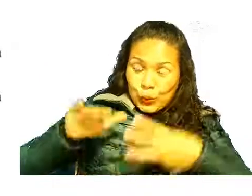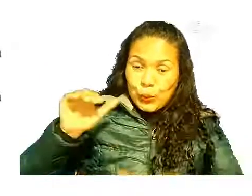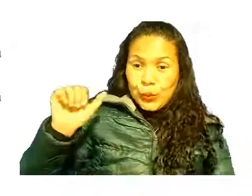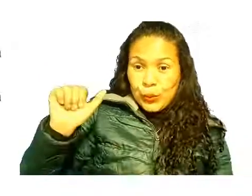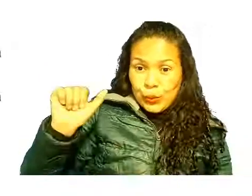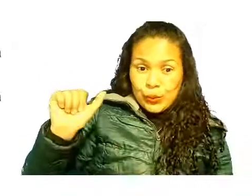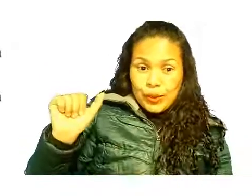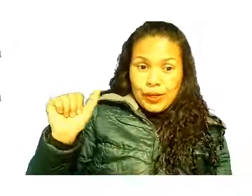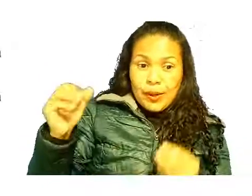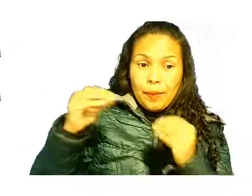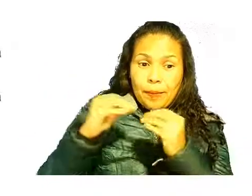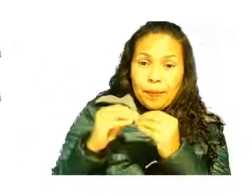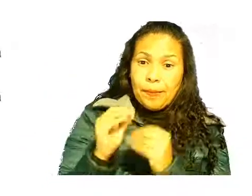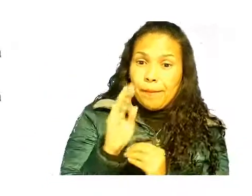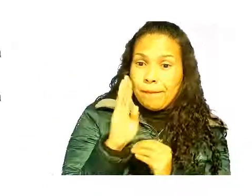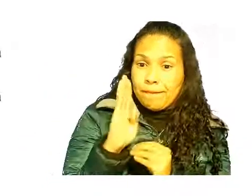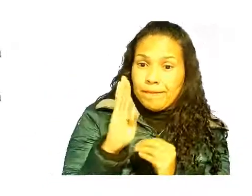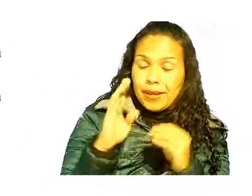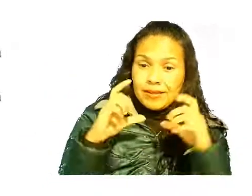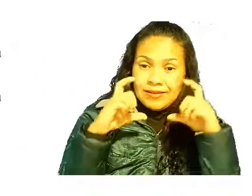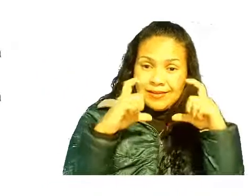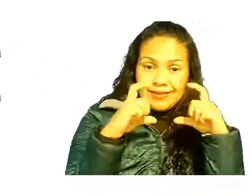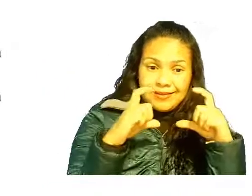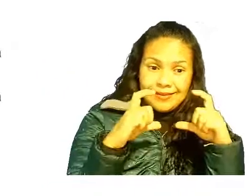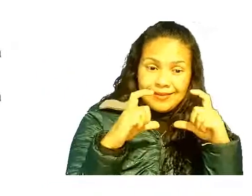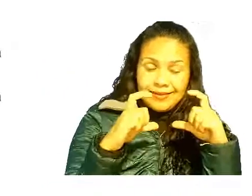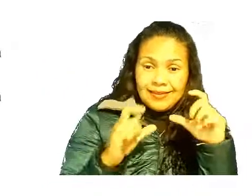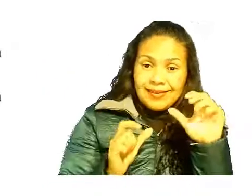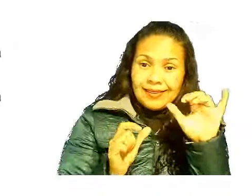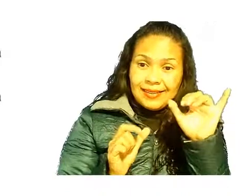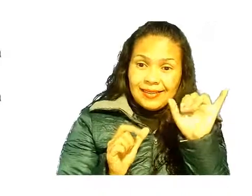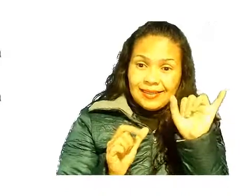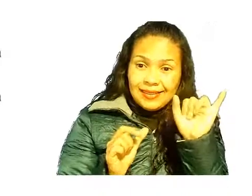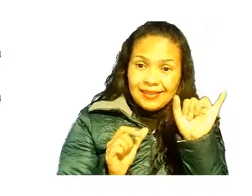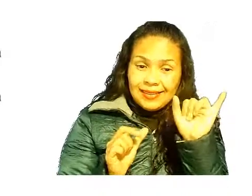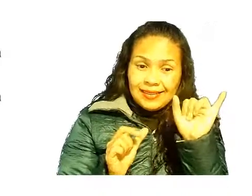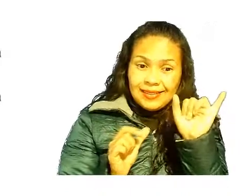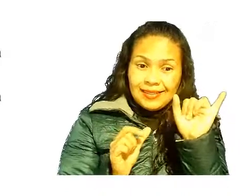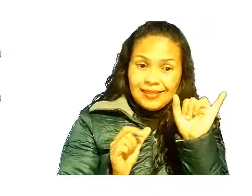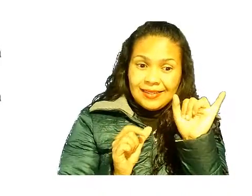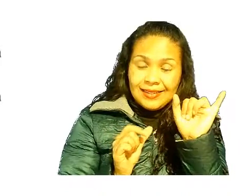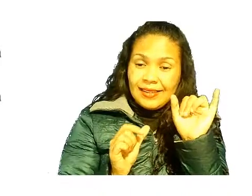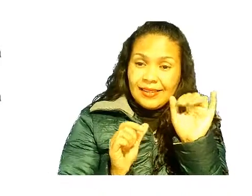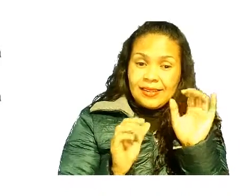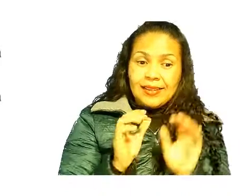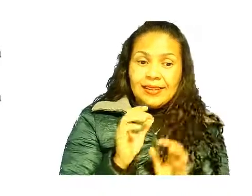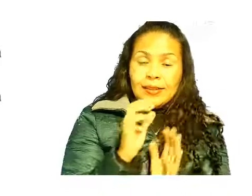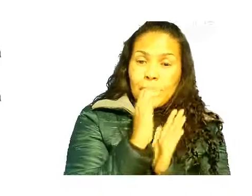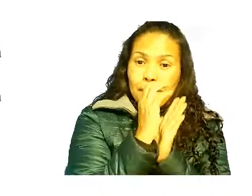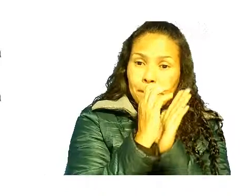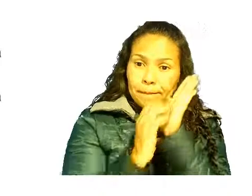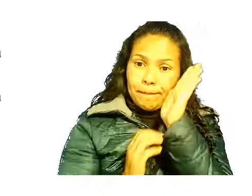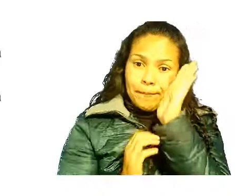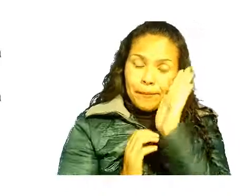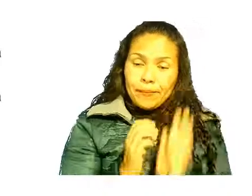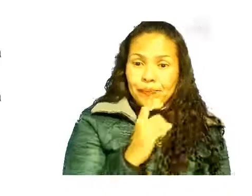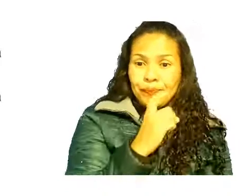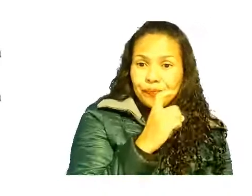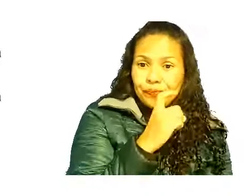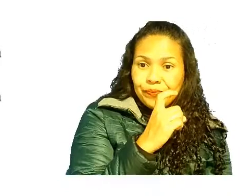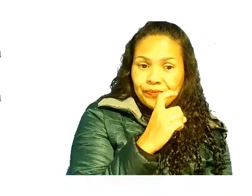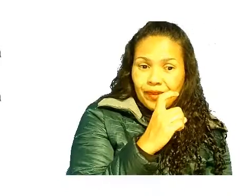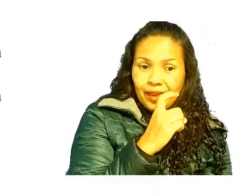complementado con el factor común que ya habíamos identificado por observación, que era X menos Y. Entonces la respuesta de este